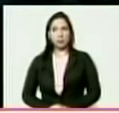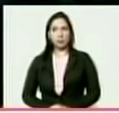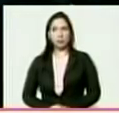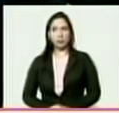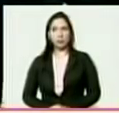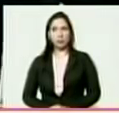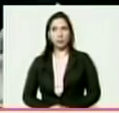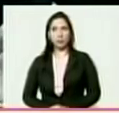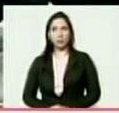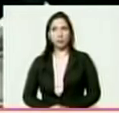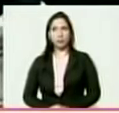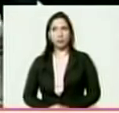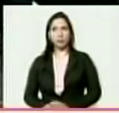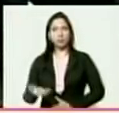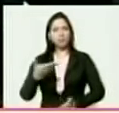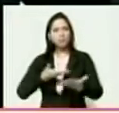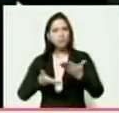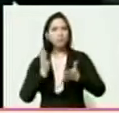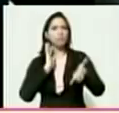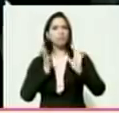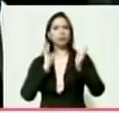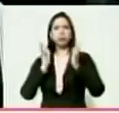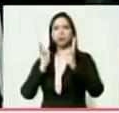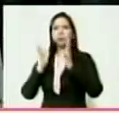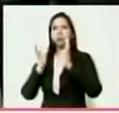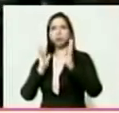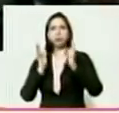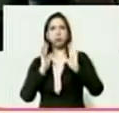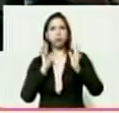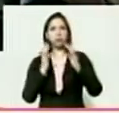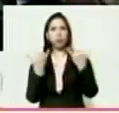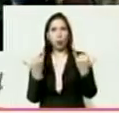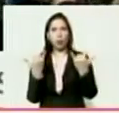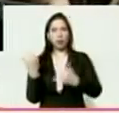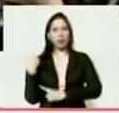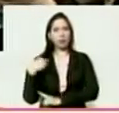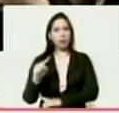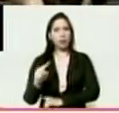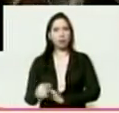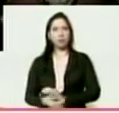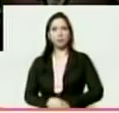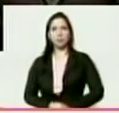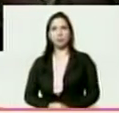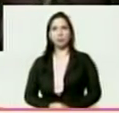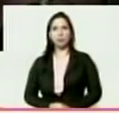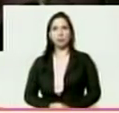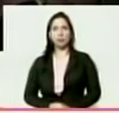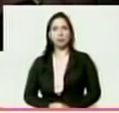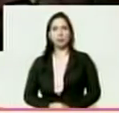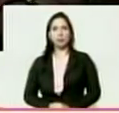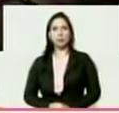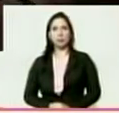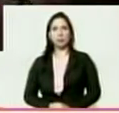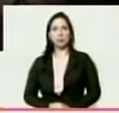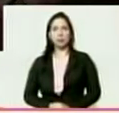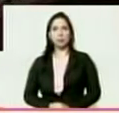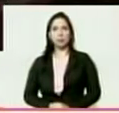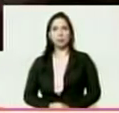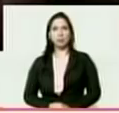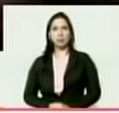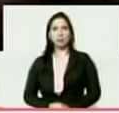en este intercambio y en esta conversación que vamos a tener el mediodía de hoy.